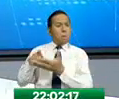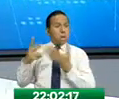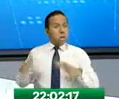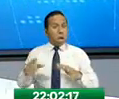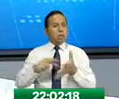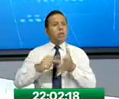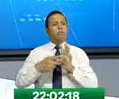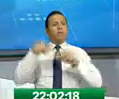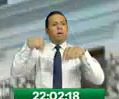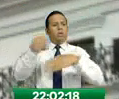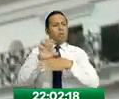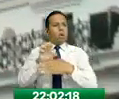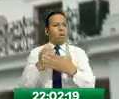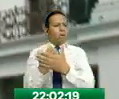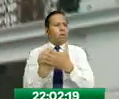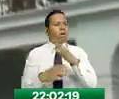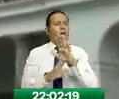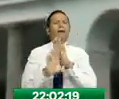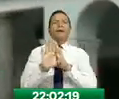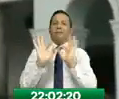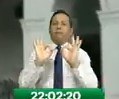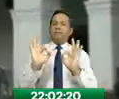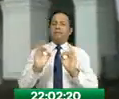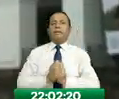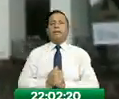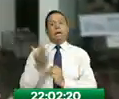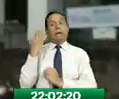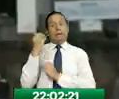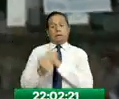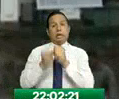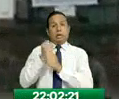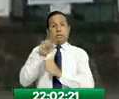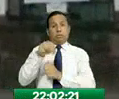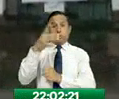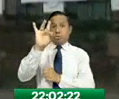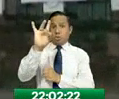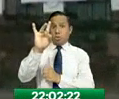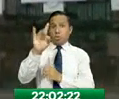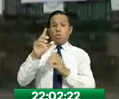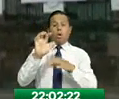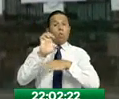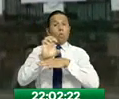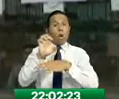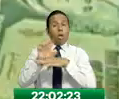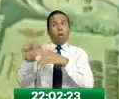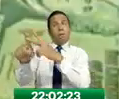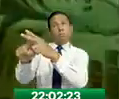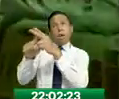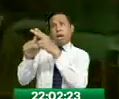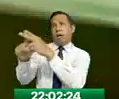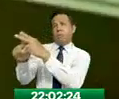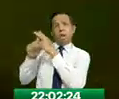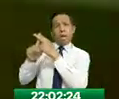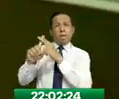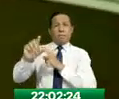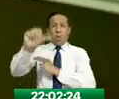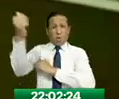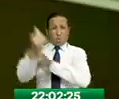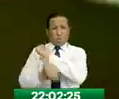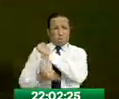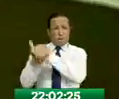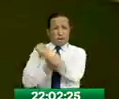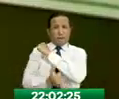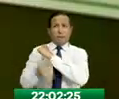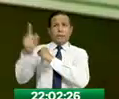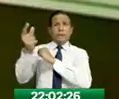nota. En 2018, Ecuador adquirió préstamos por las firmas de Wall Street, incluidos